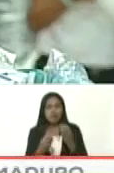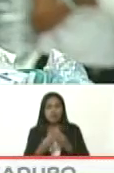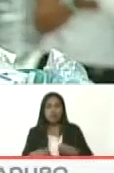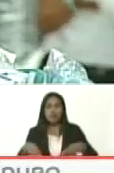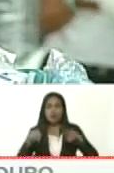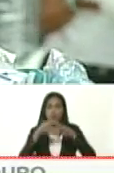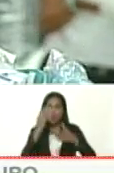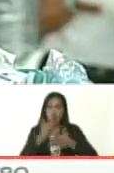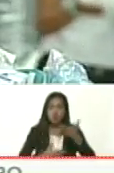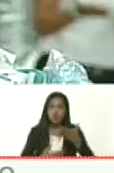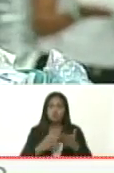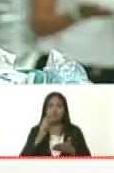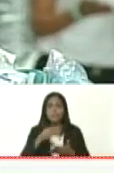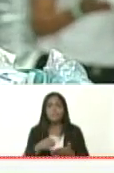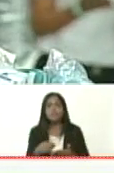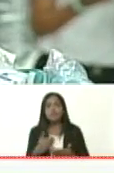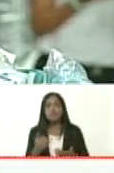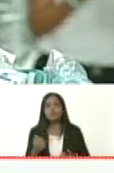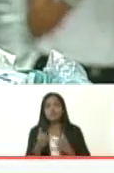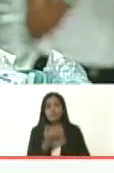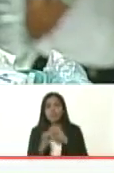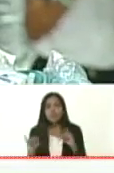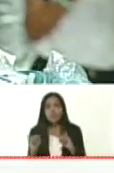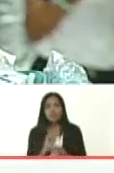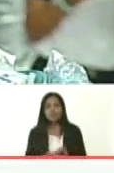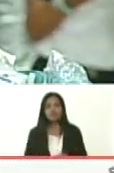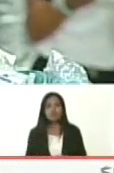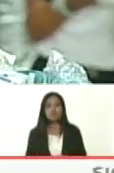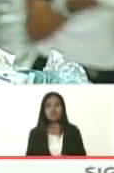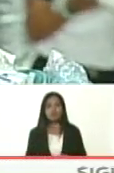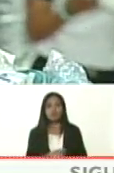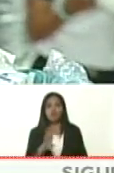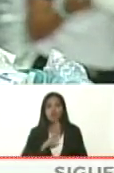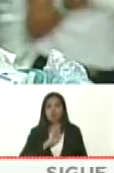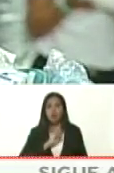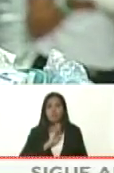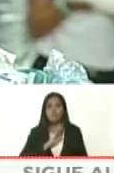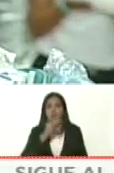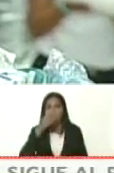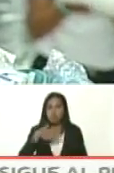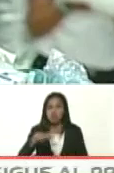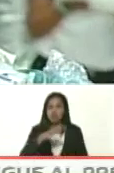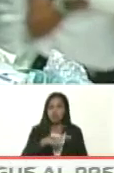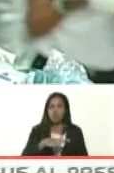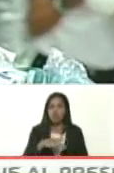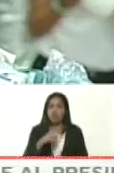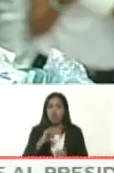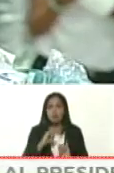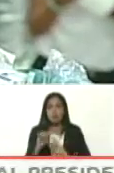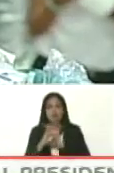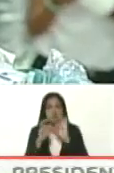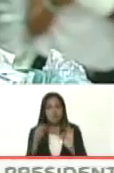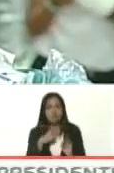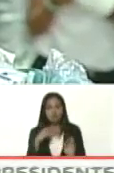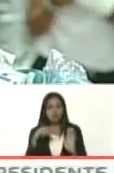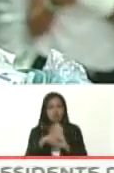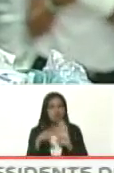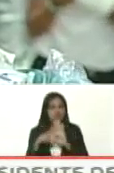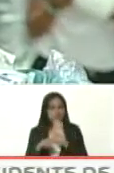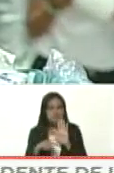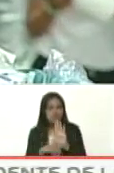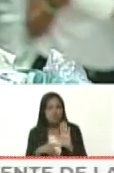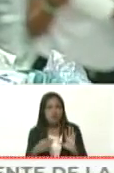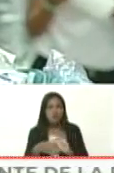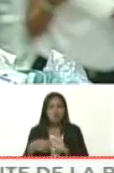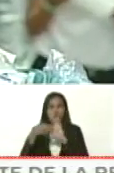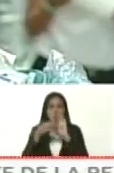la defensa de la soberanía, de la independencia, de la autodeterminación de los pueblos. Y allí, bueno, trazamos también estrategias conjuntas